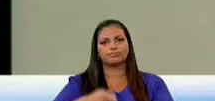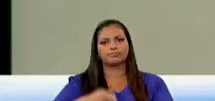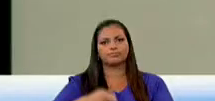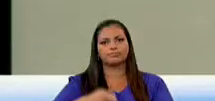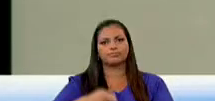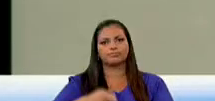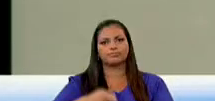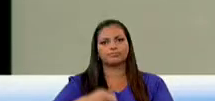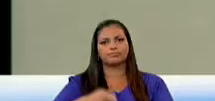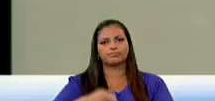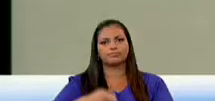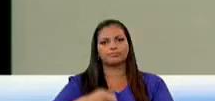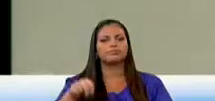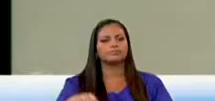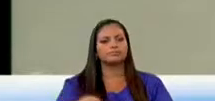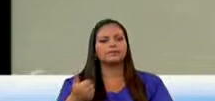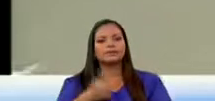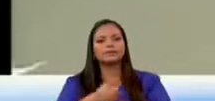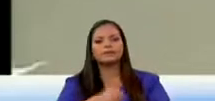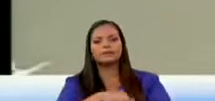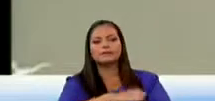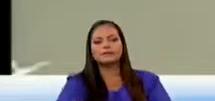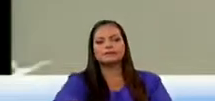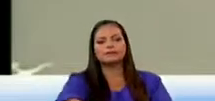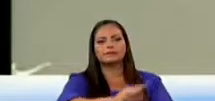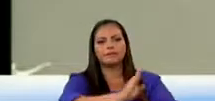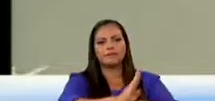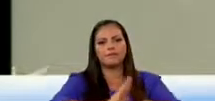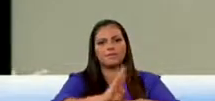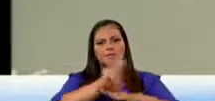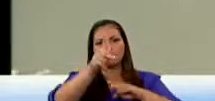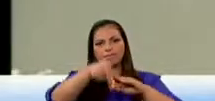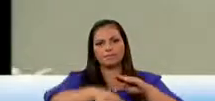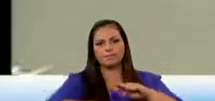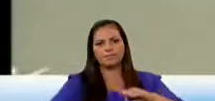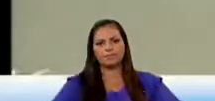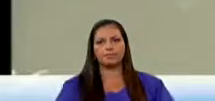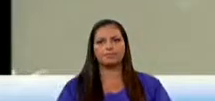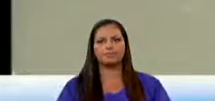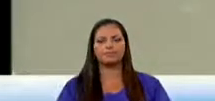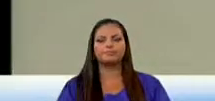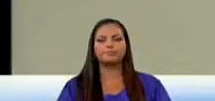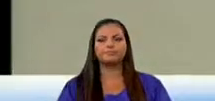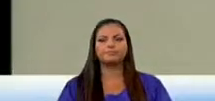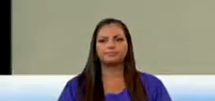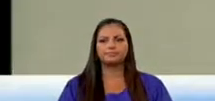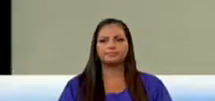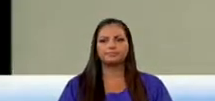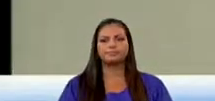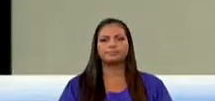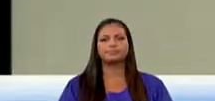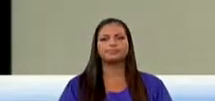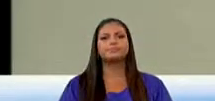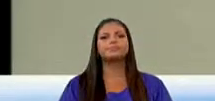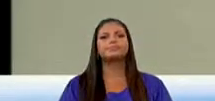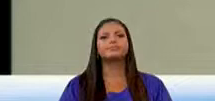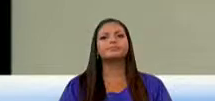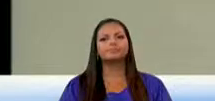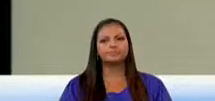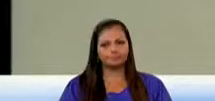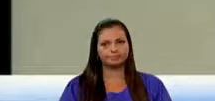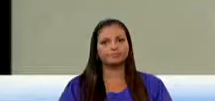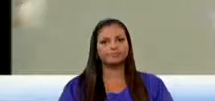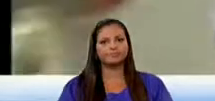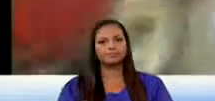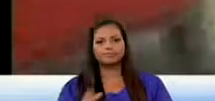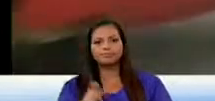donde, bueno, pues mientras duren estas obras, pues tendrán que hacer malabares las personas, los usuarios, para tratar de poder ir a